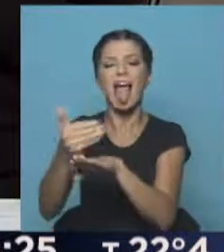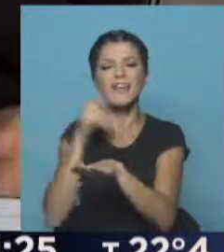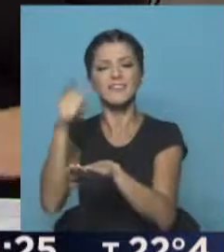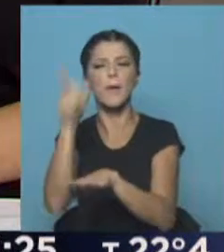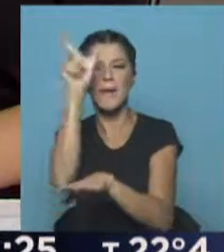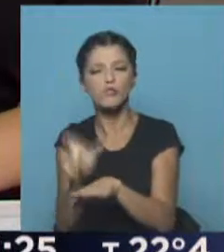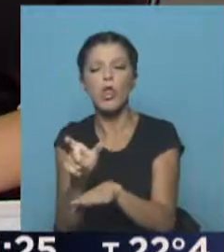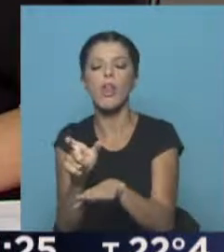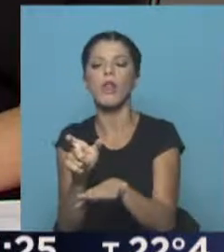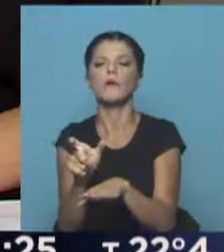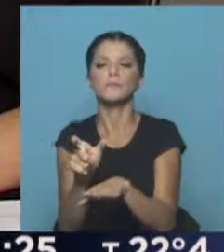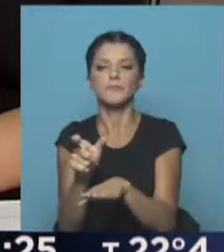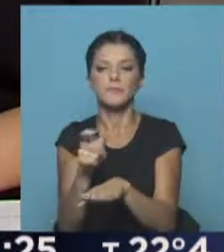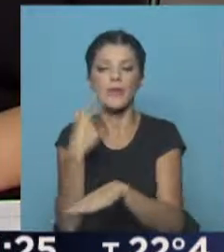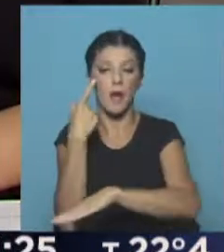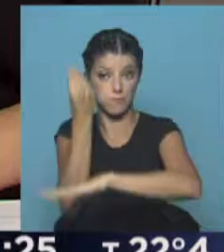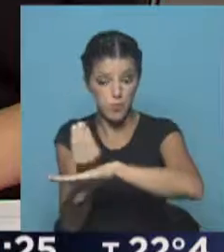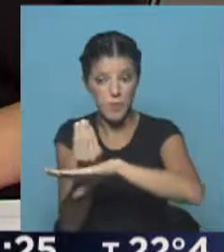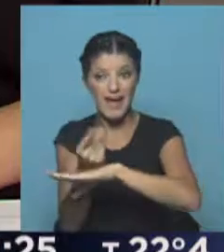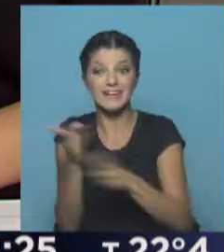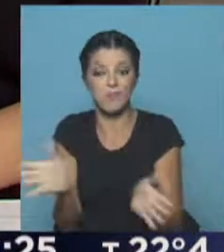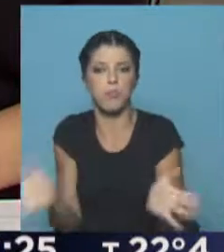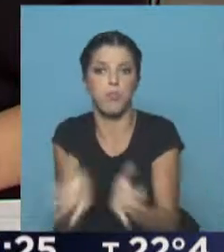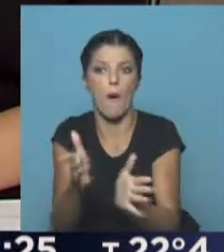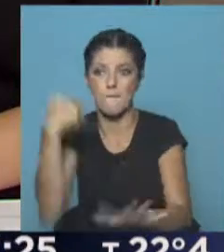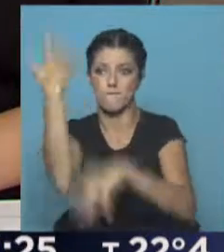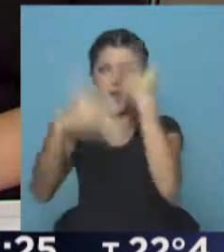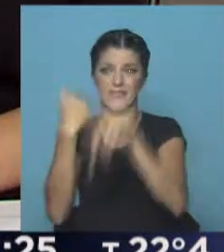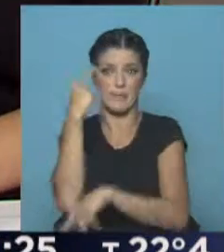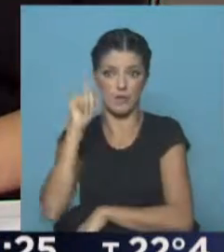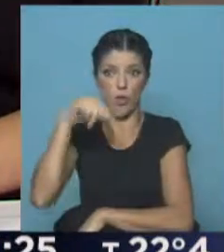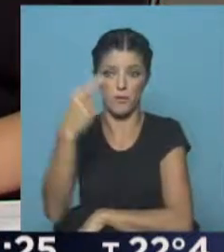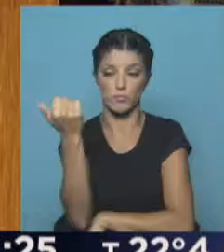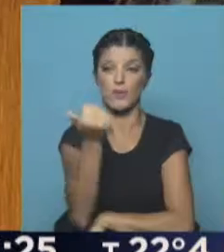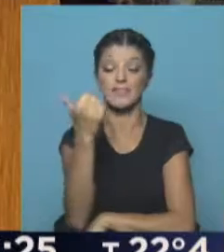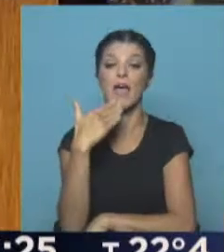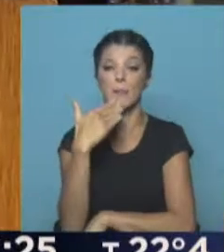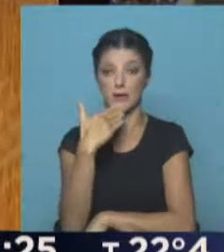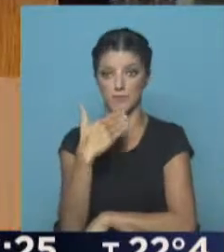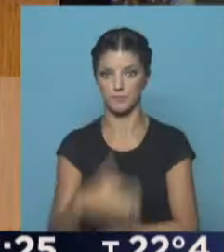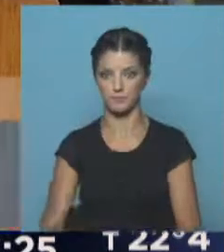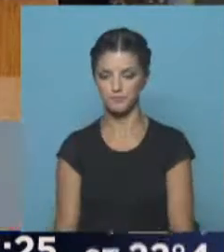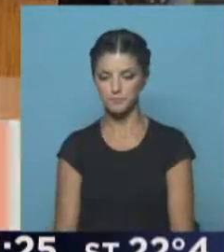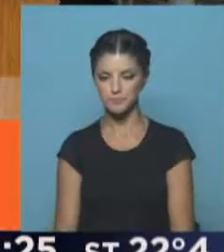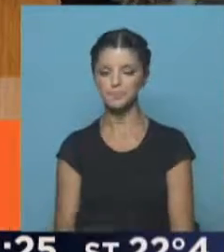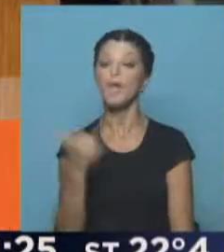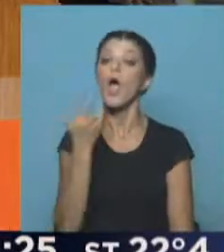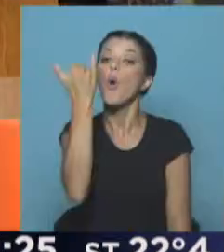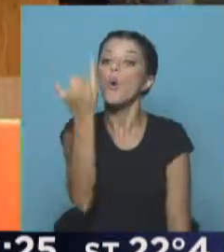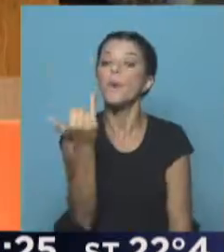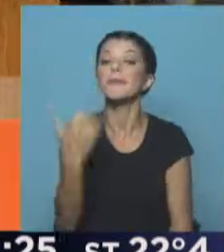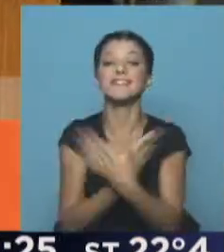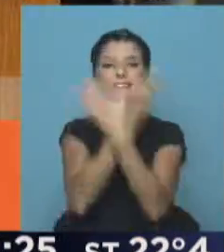algunas versiones que ha dado, algunas declaraciones donde incitaba a la violencia justamente para este próximo 6 de abril. El jueves será un día